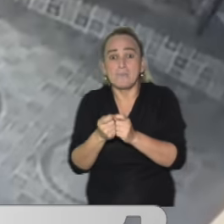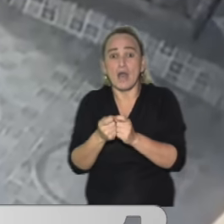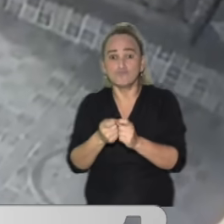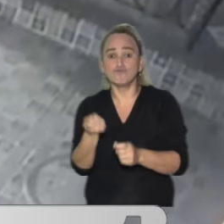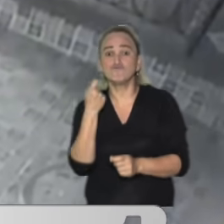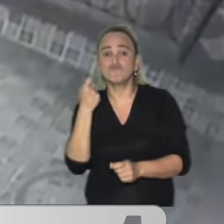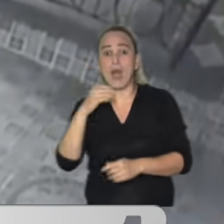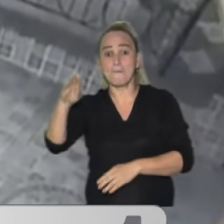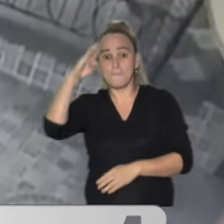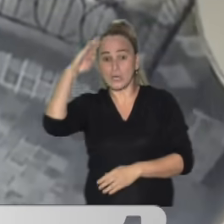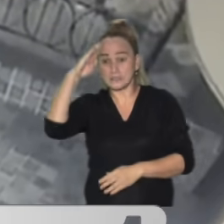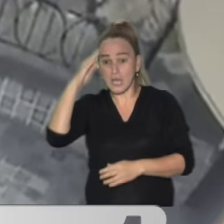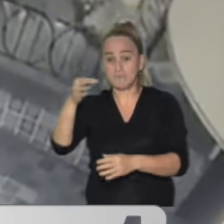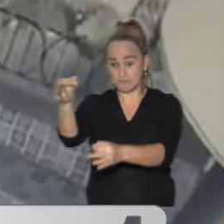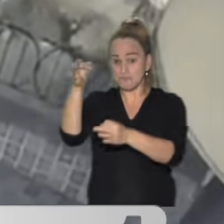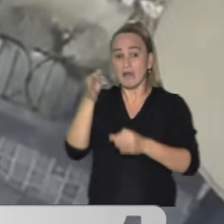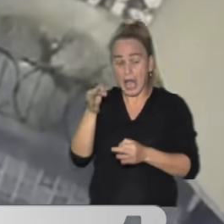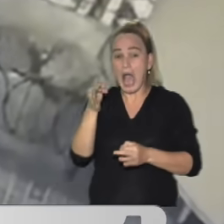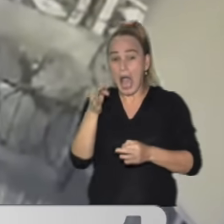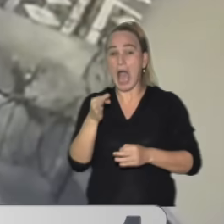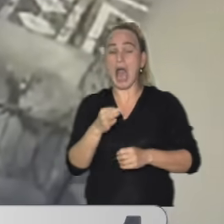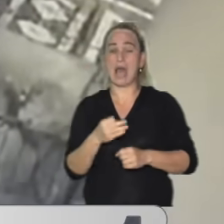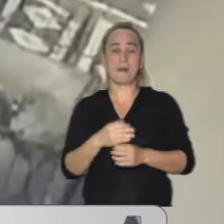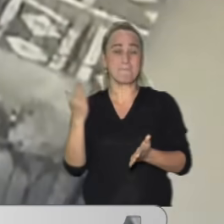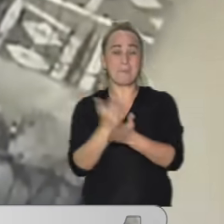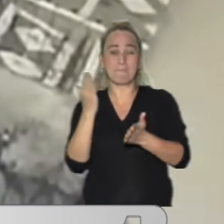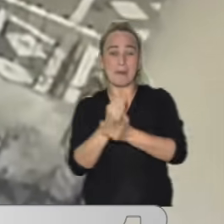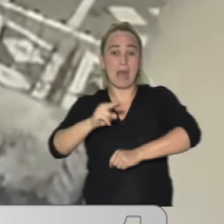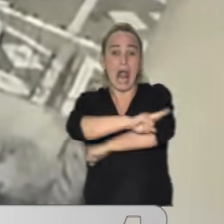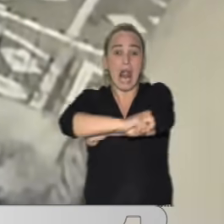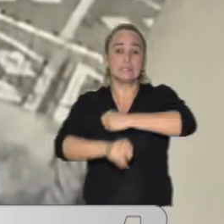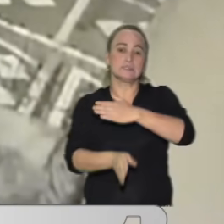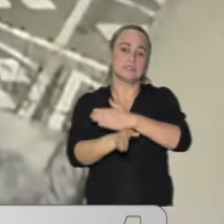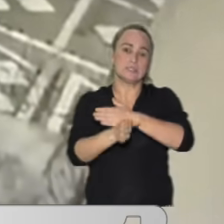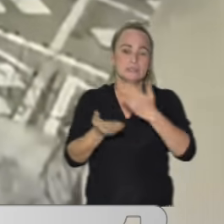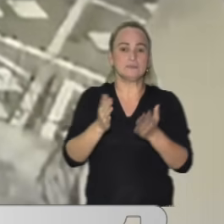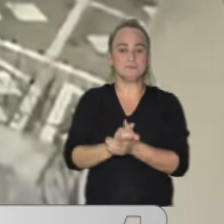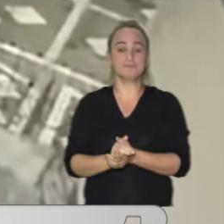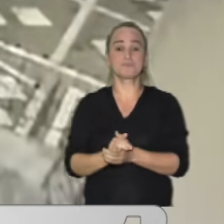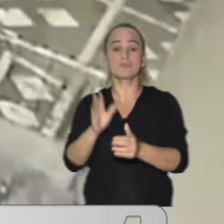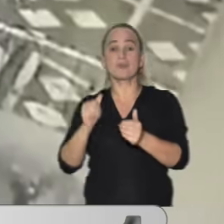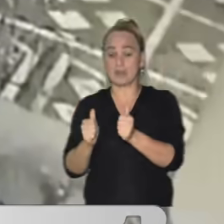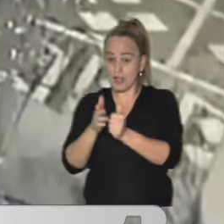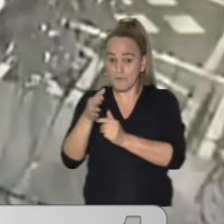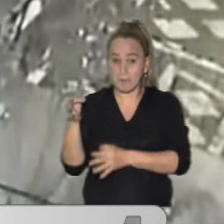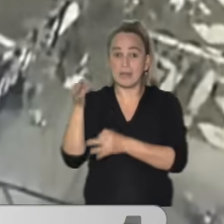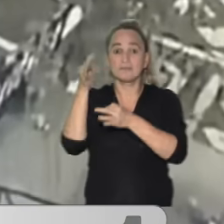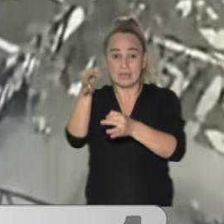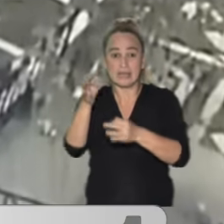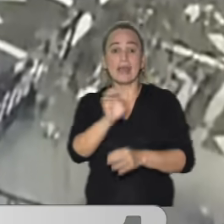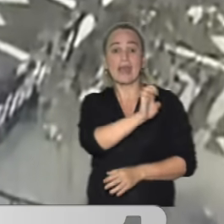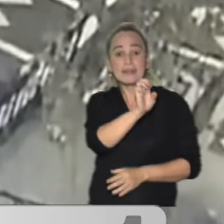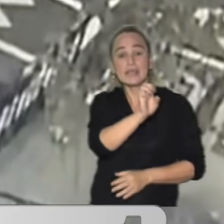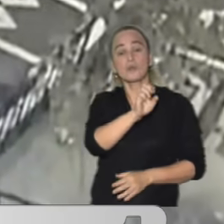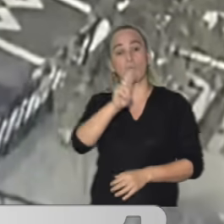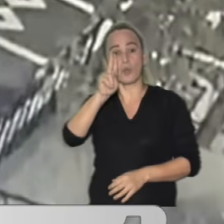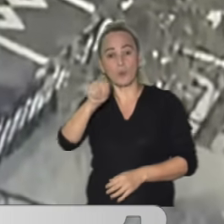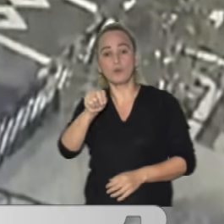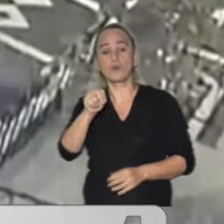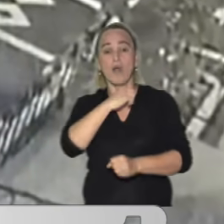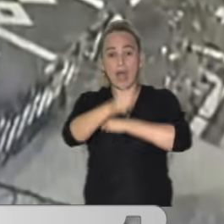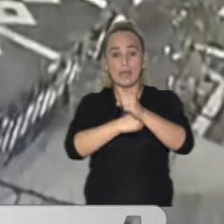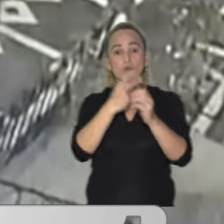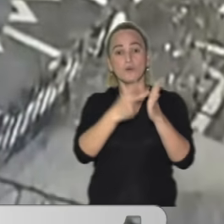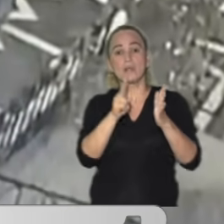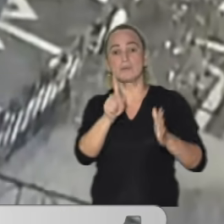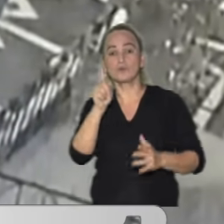que maneja la policía relacionadas con este delito que no da tregua. Según un informe de la entidad, entre enero y junio de este año se